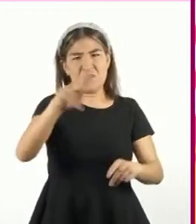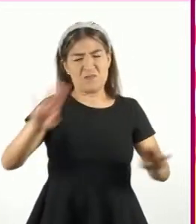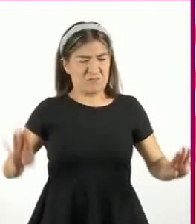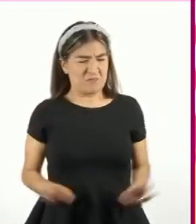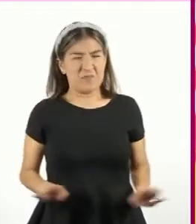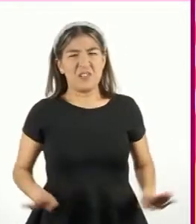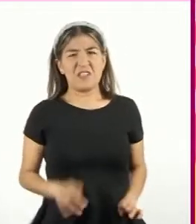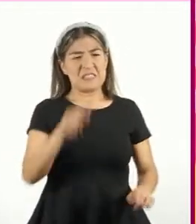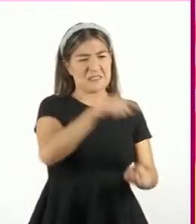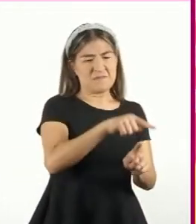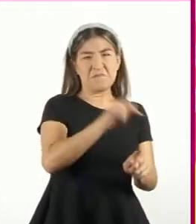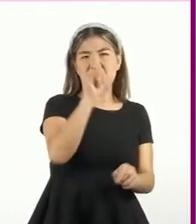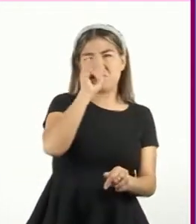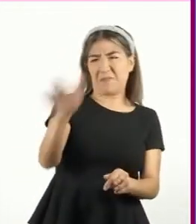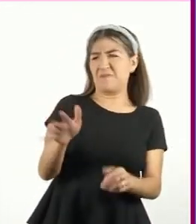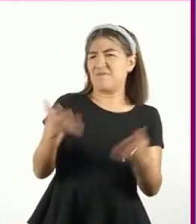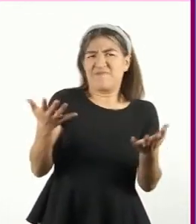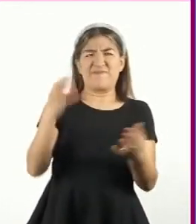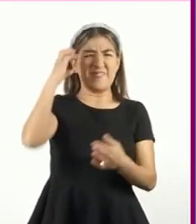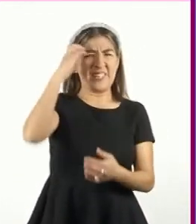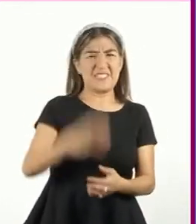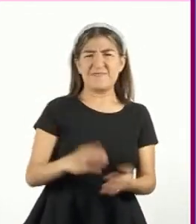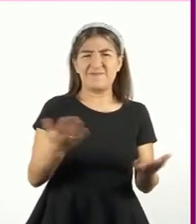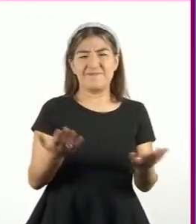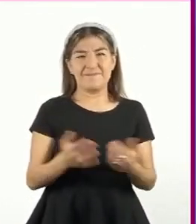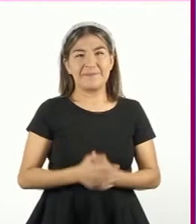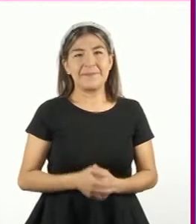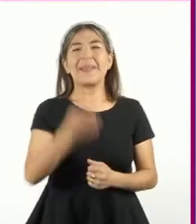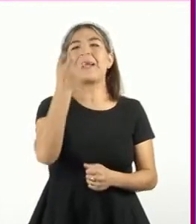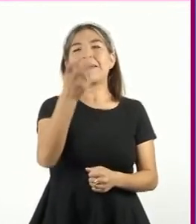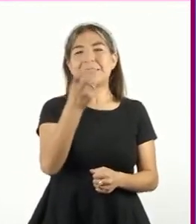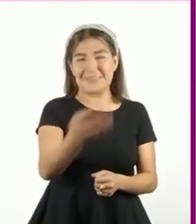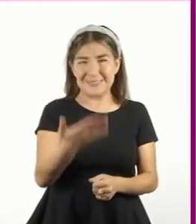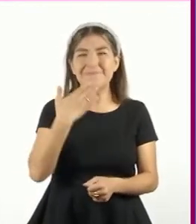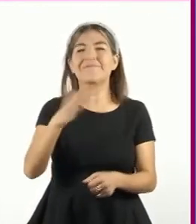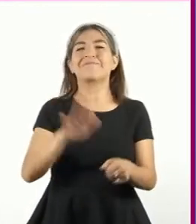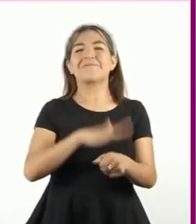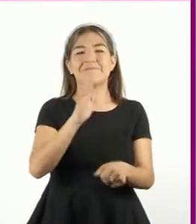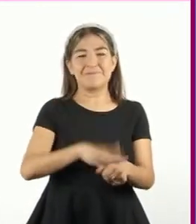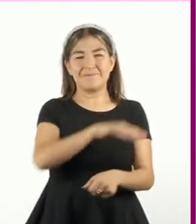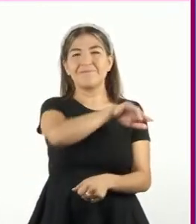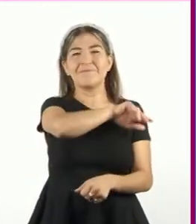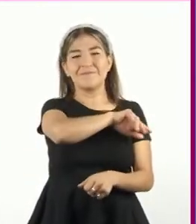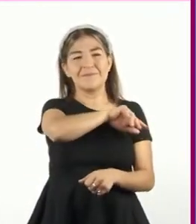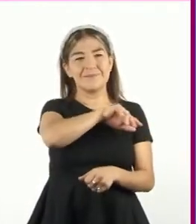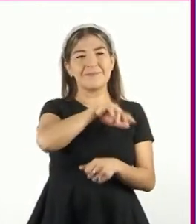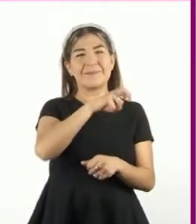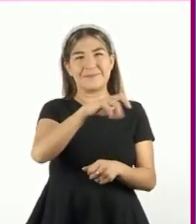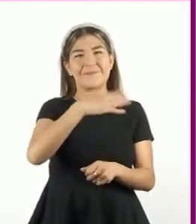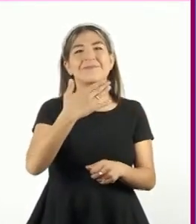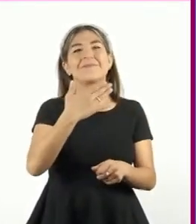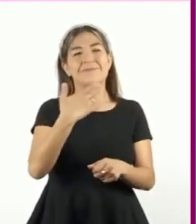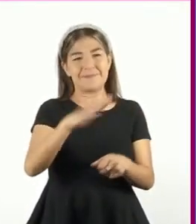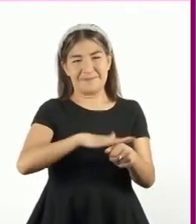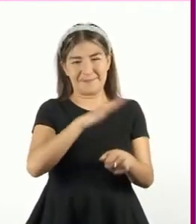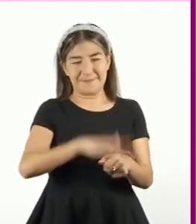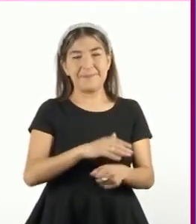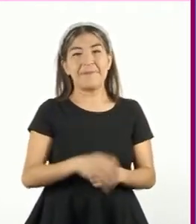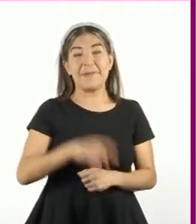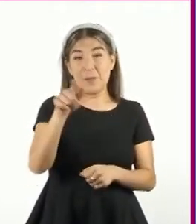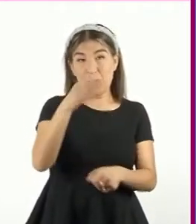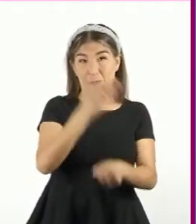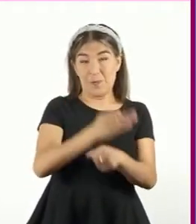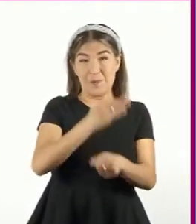agresiva de una de las partes. Una vez más, tienes razón y tu argumento